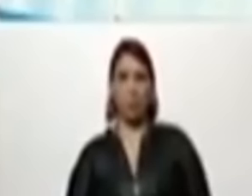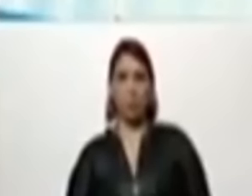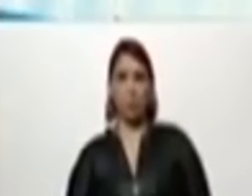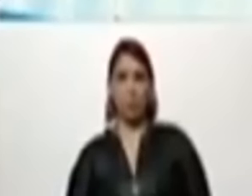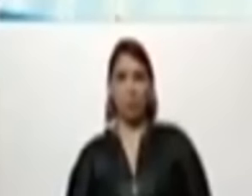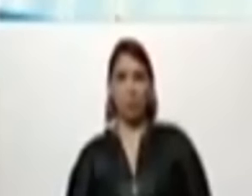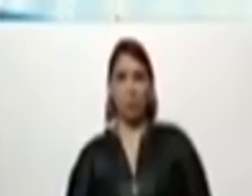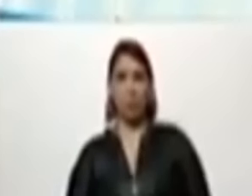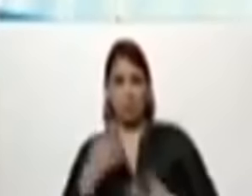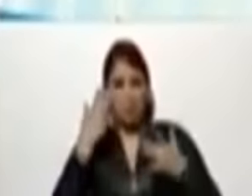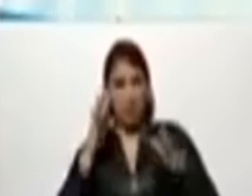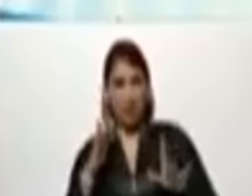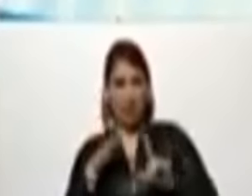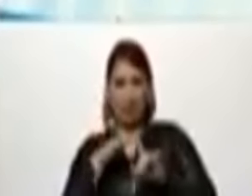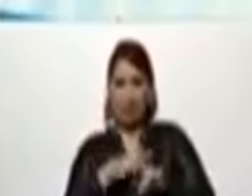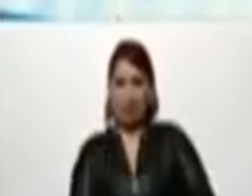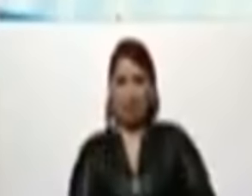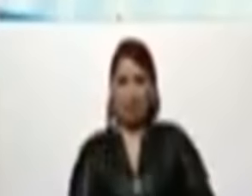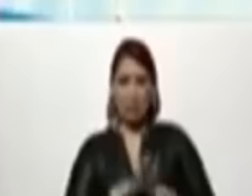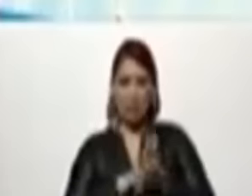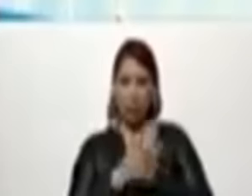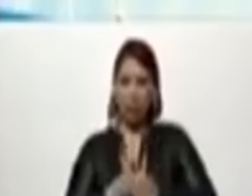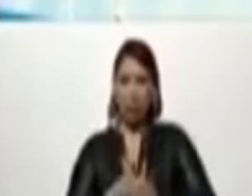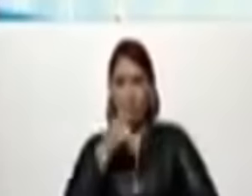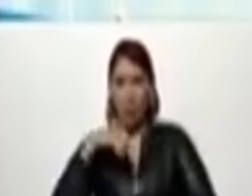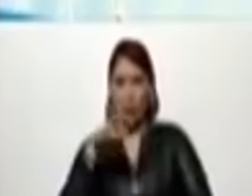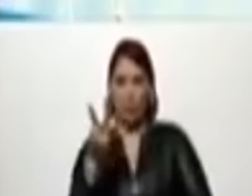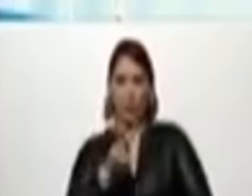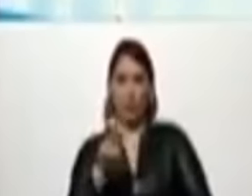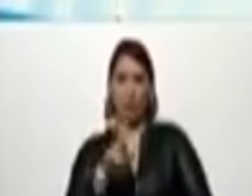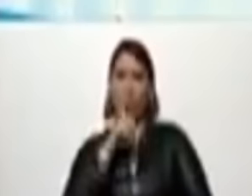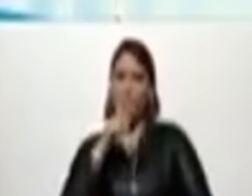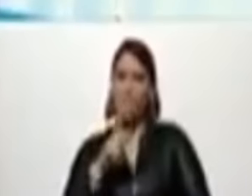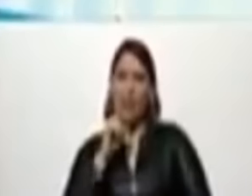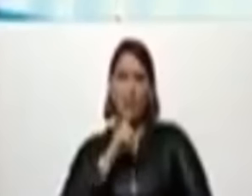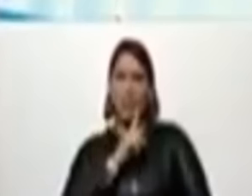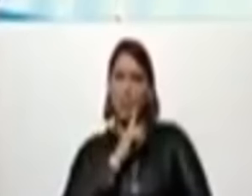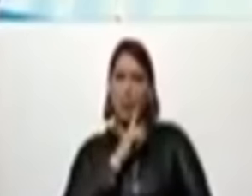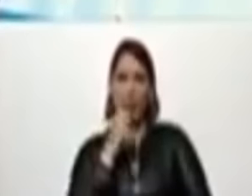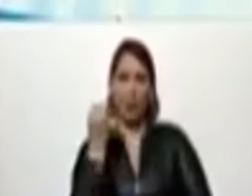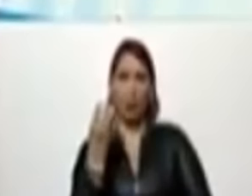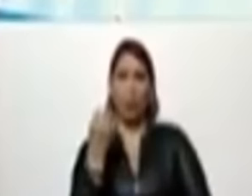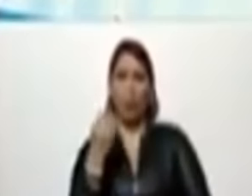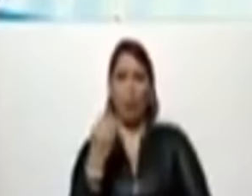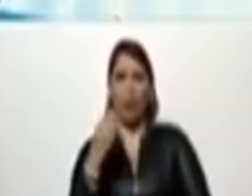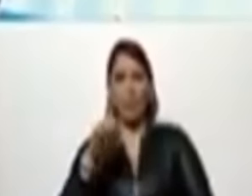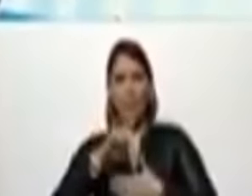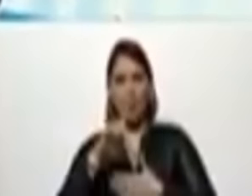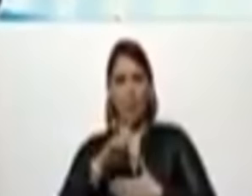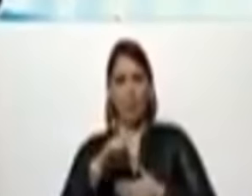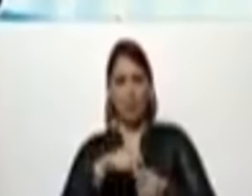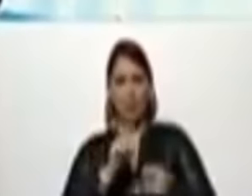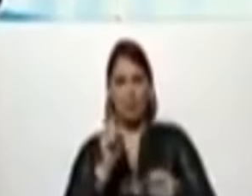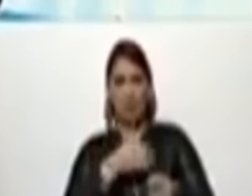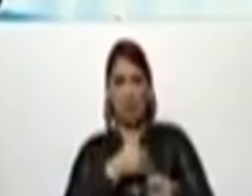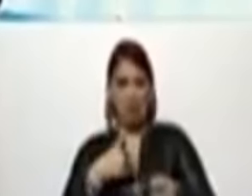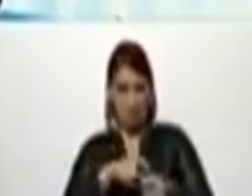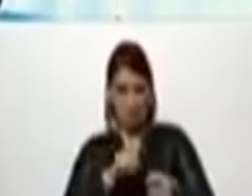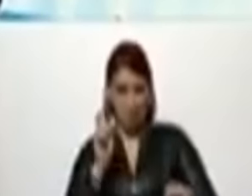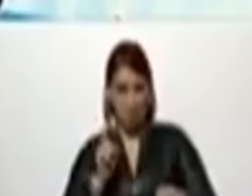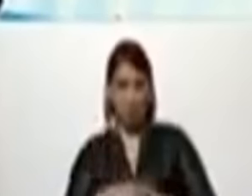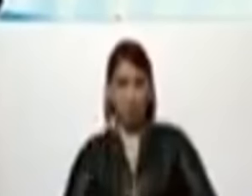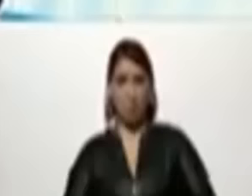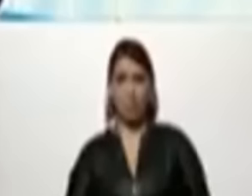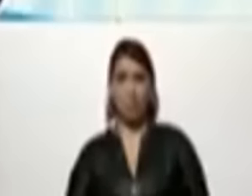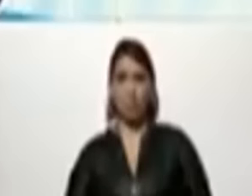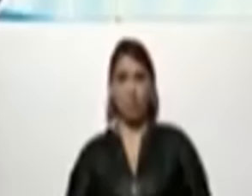Nicolás Maduro tome una decisión, señores, forzada, la cual sería salir del país. Todo esto después de que Petro y Lula vayan a conversar con algunos y hablan